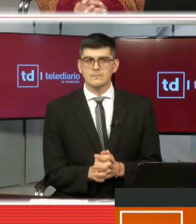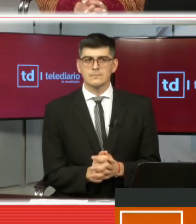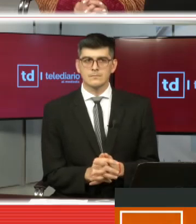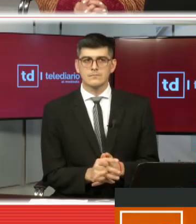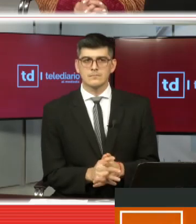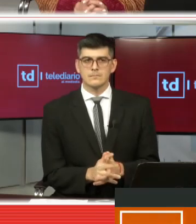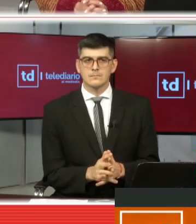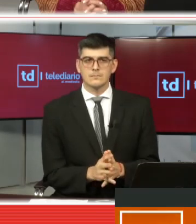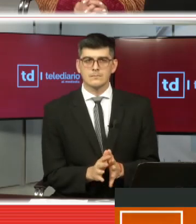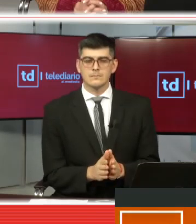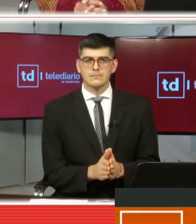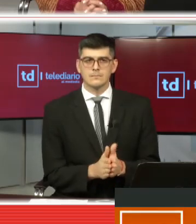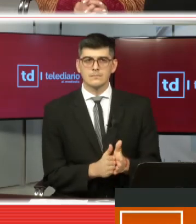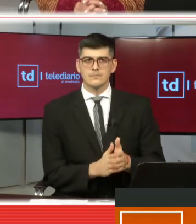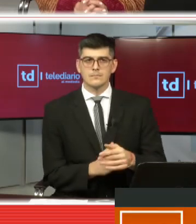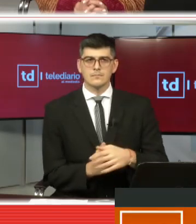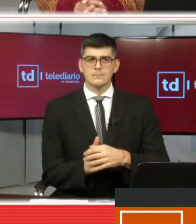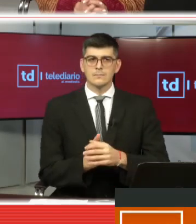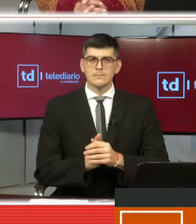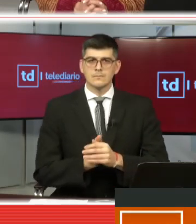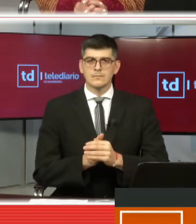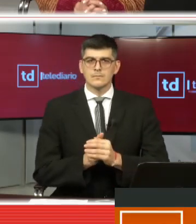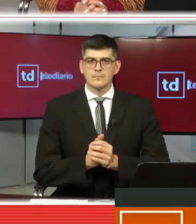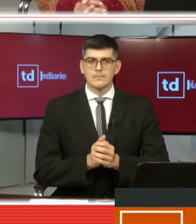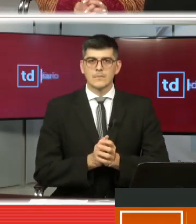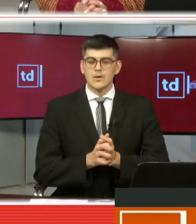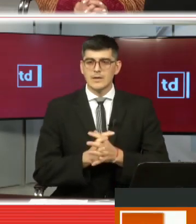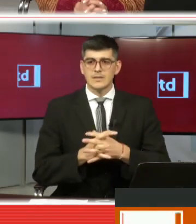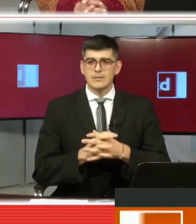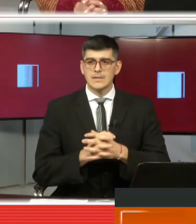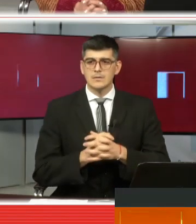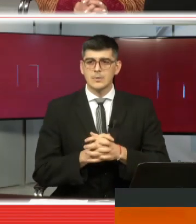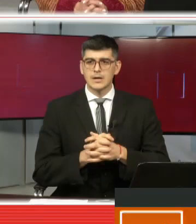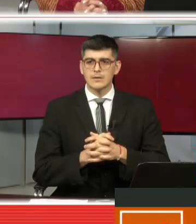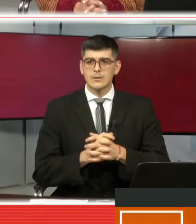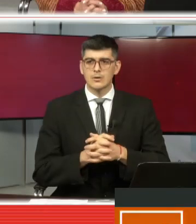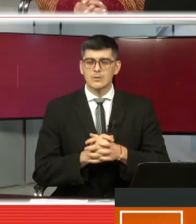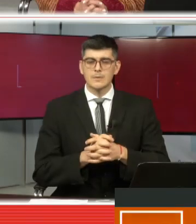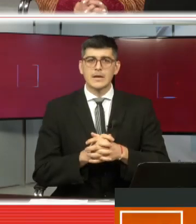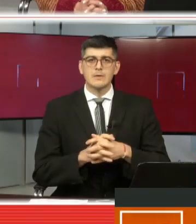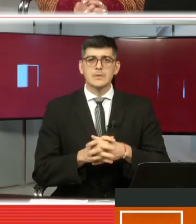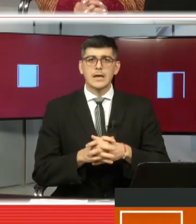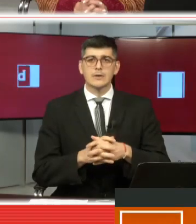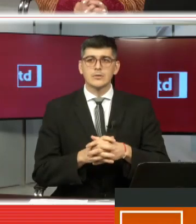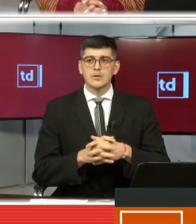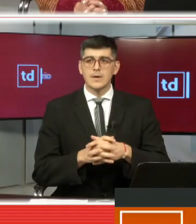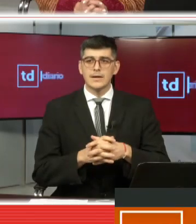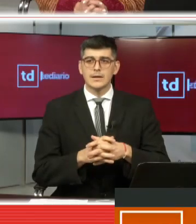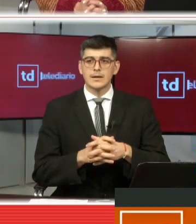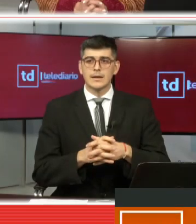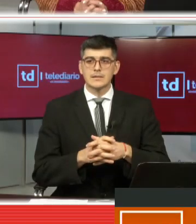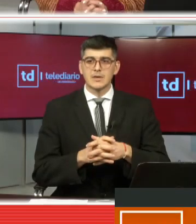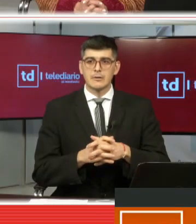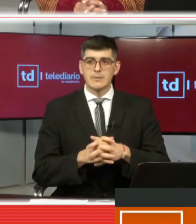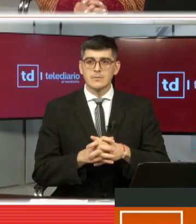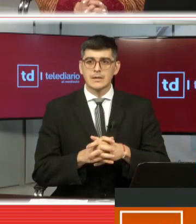diálogo con esta vecina aquí en el sector sur de la ciudad de Río Cuarto. No, ha sido muy claro lo de Gloria, un tema que vamos a continuar